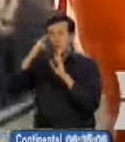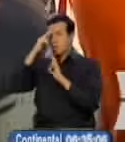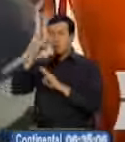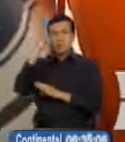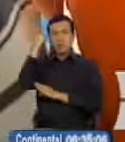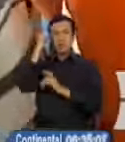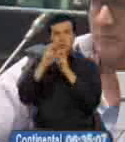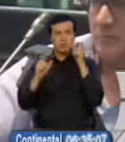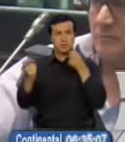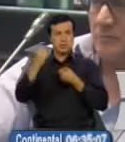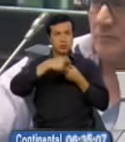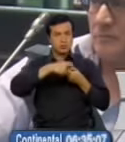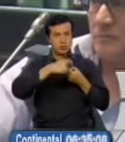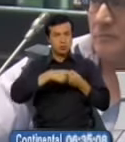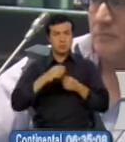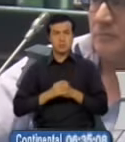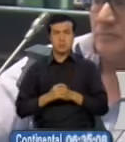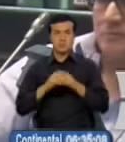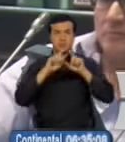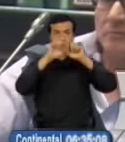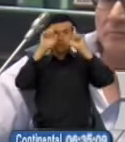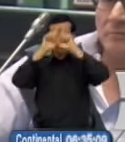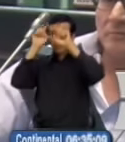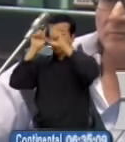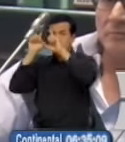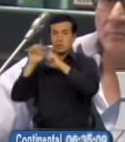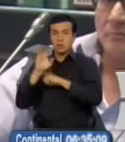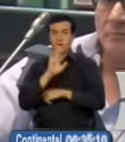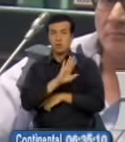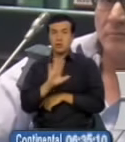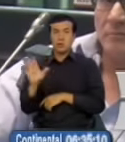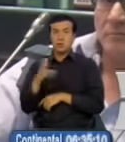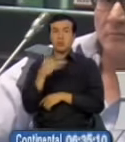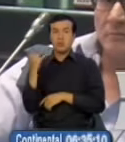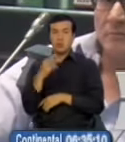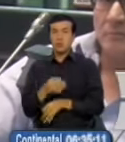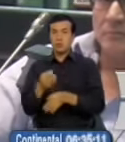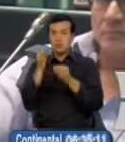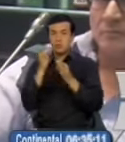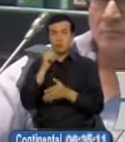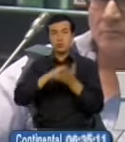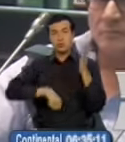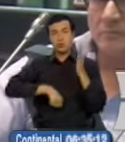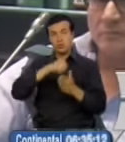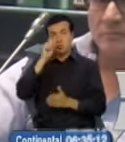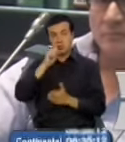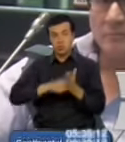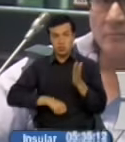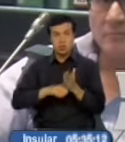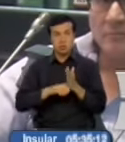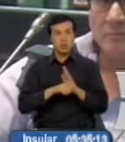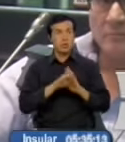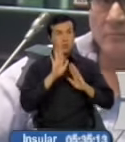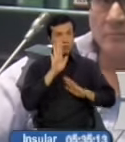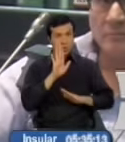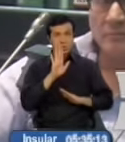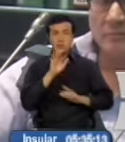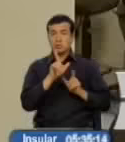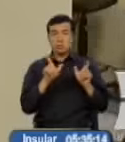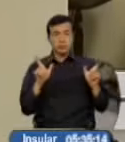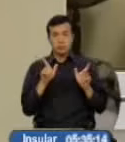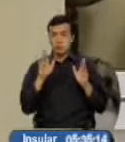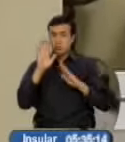derechos de los afiliados. Las empresas se ven obligadas a cumplir con el contrato que ellas se comprometieron con los